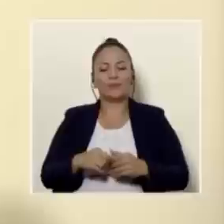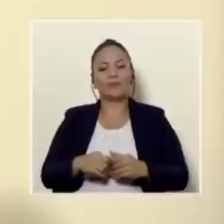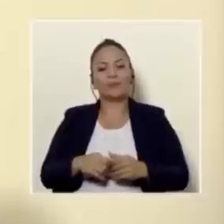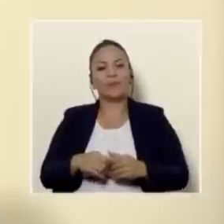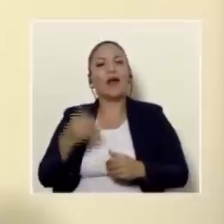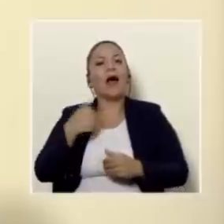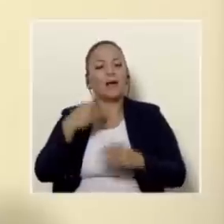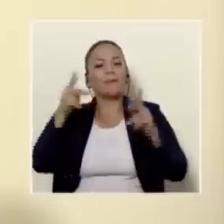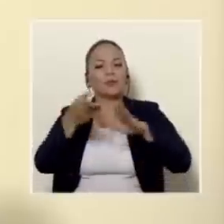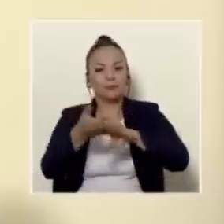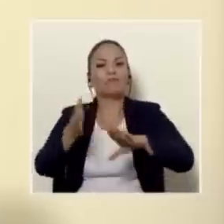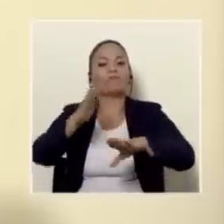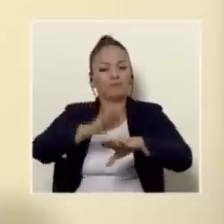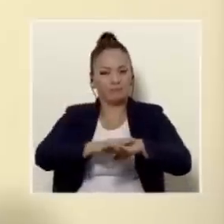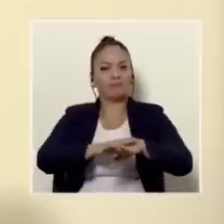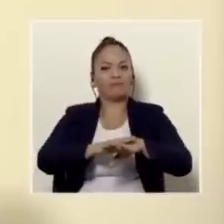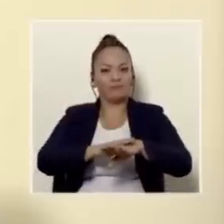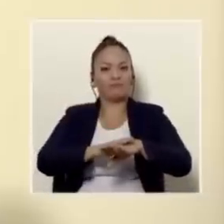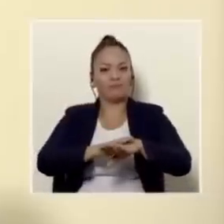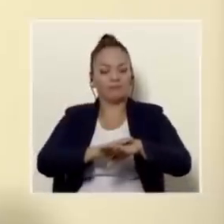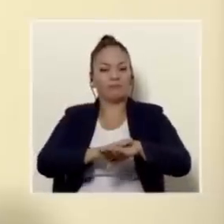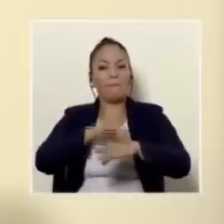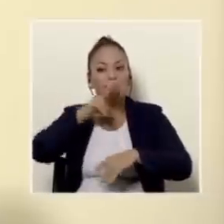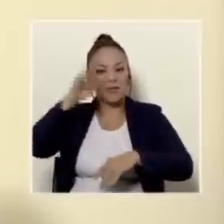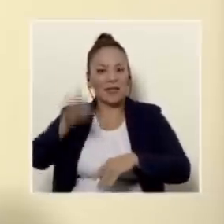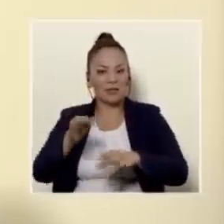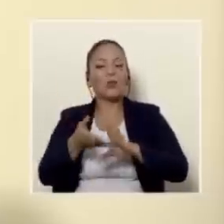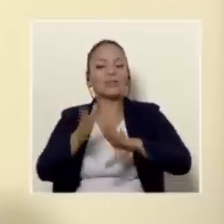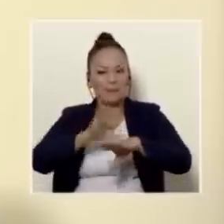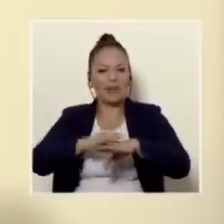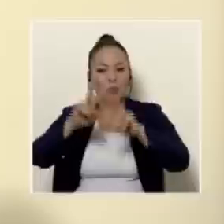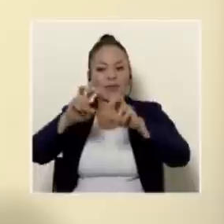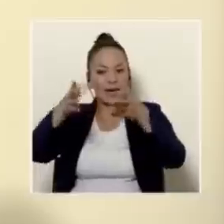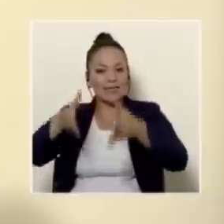los analistas verdaderos, porque aquí hay mucho analista,